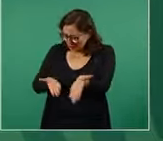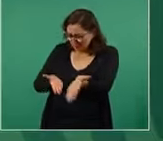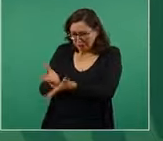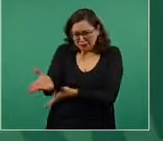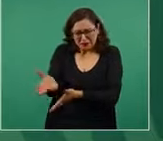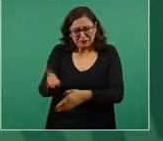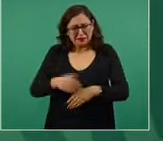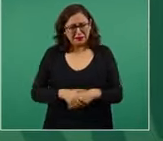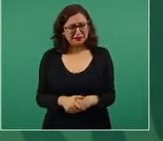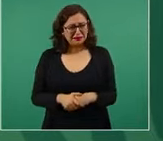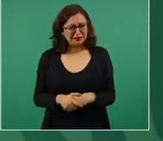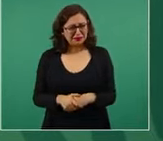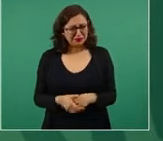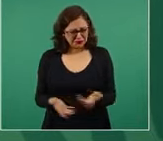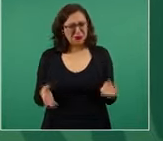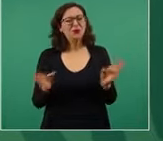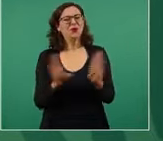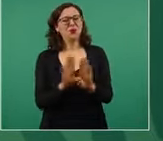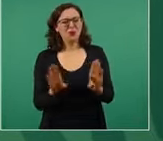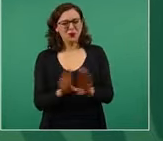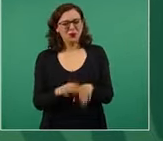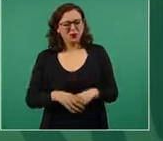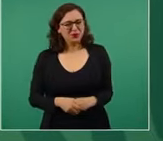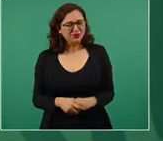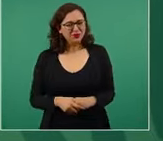Es como si yo voy